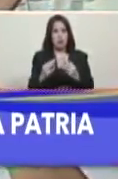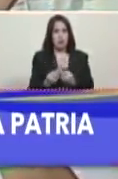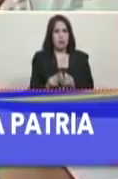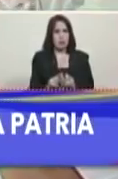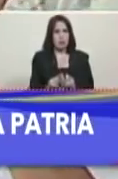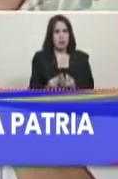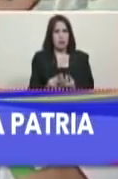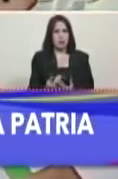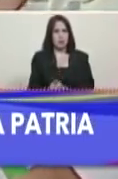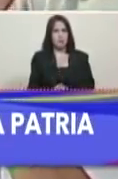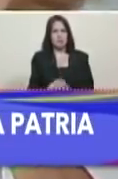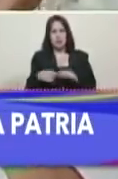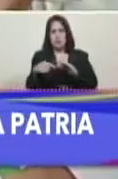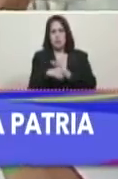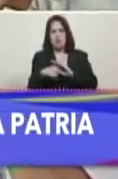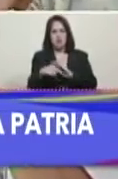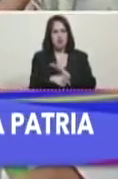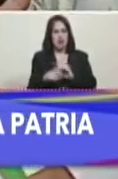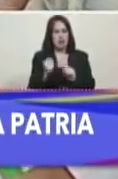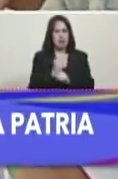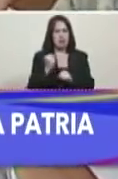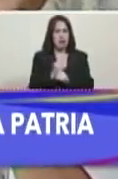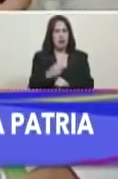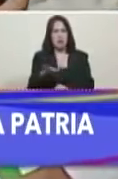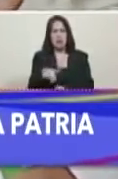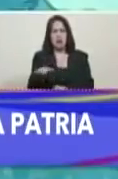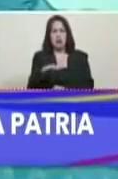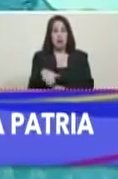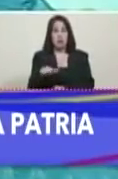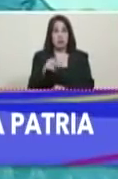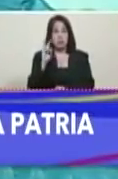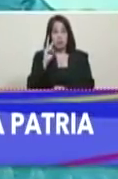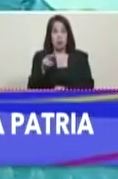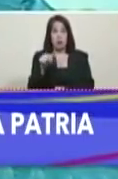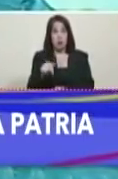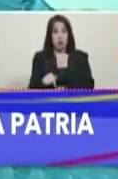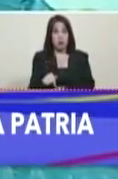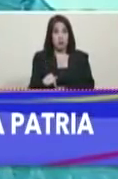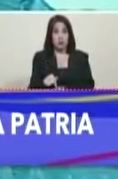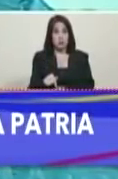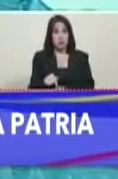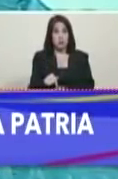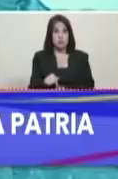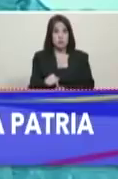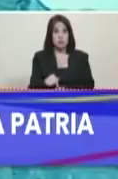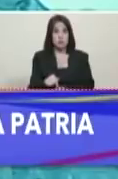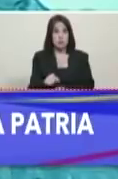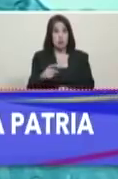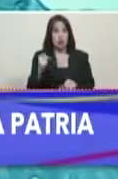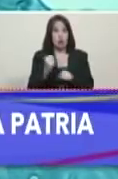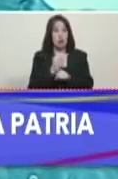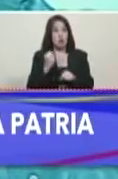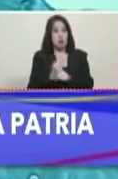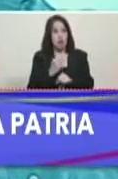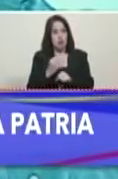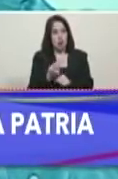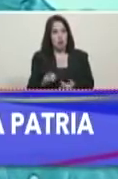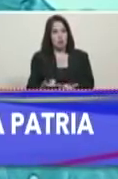la profundidad de este trabajo? Que la dimensión la vamos a ver ahora. Es un trabajo que permite